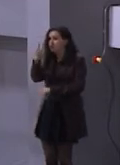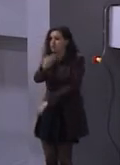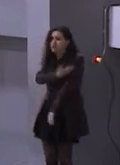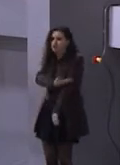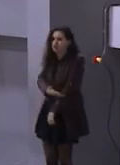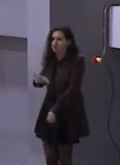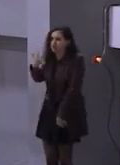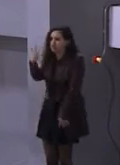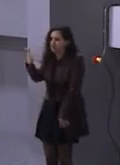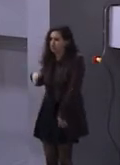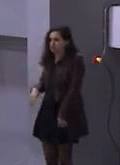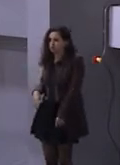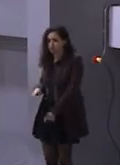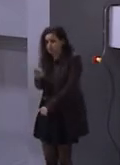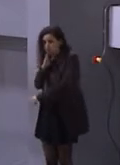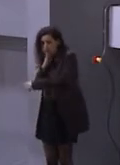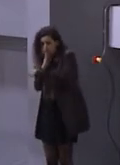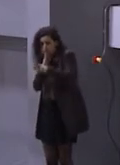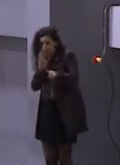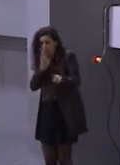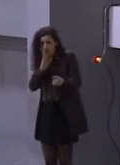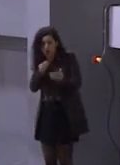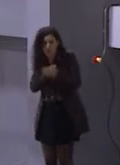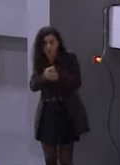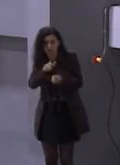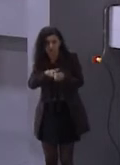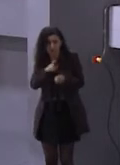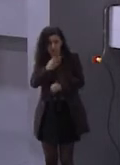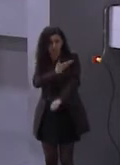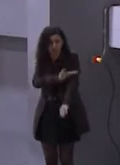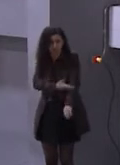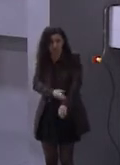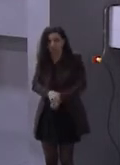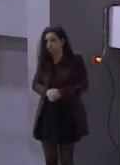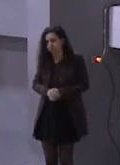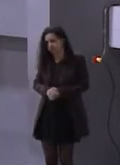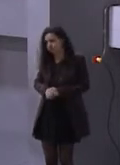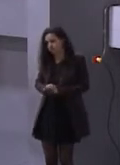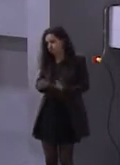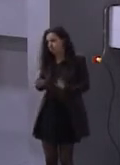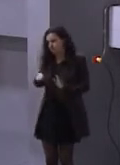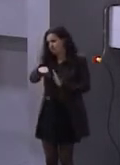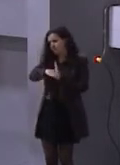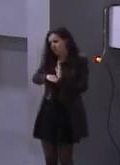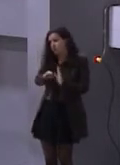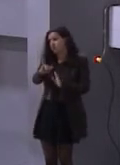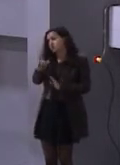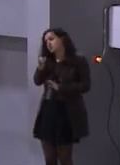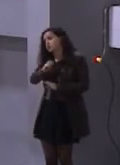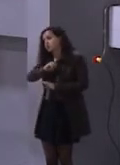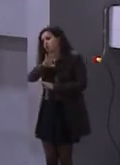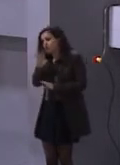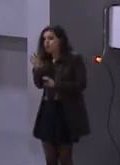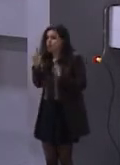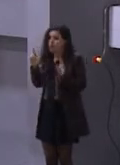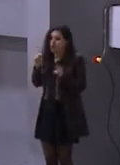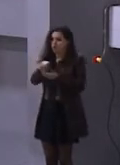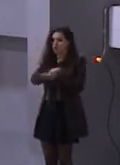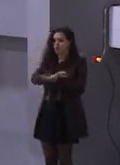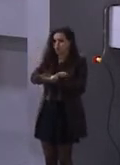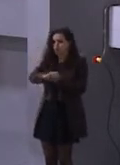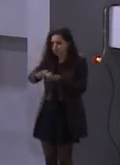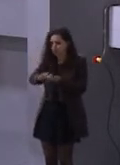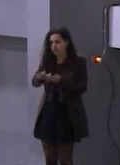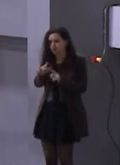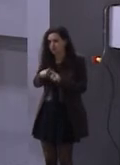4.500.000, a quien nadie paga, digamos, ese tipo de matrícula. Digamos que la matrícula es altamente subsidiada. Claro, debería haber gratuidad, pero pues